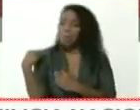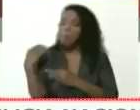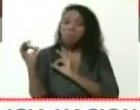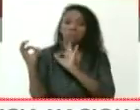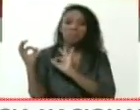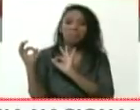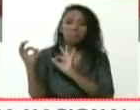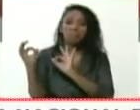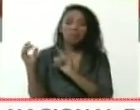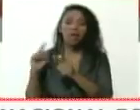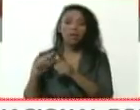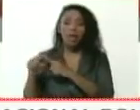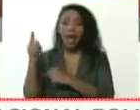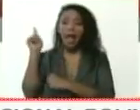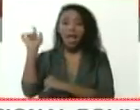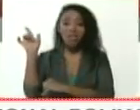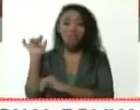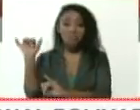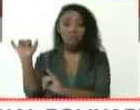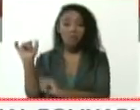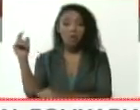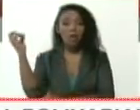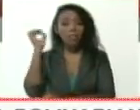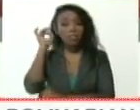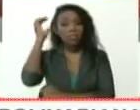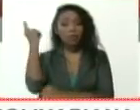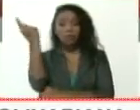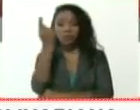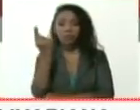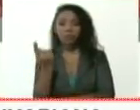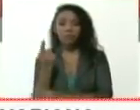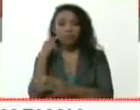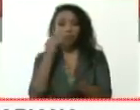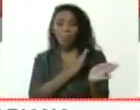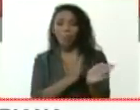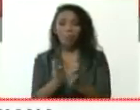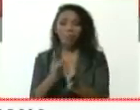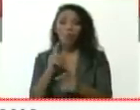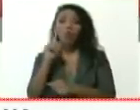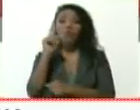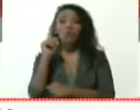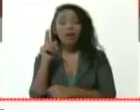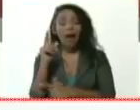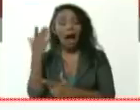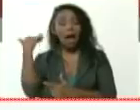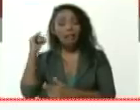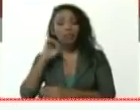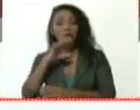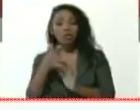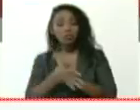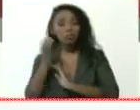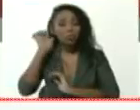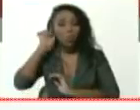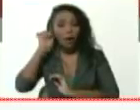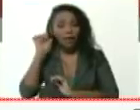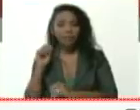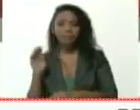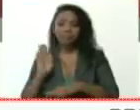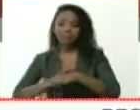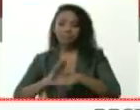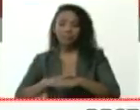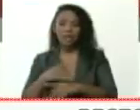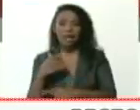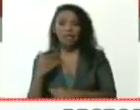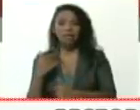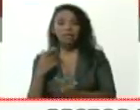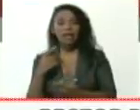ellos diseñan. Una vez una señora asesora del presidente de Siria,